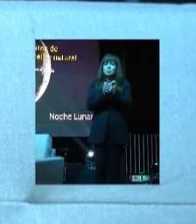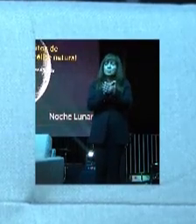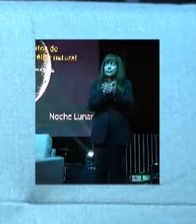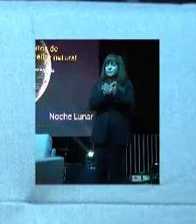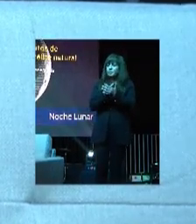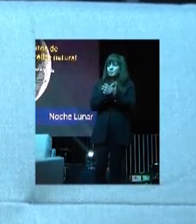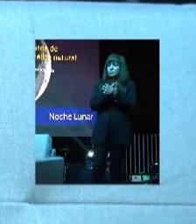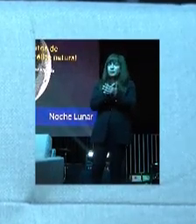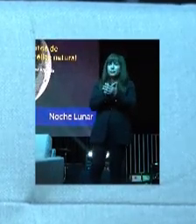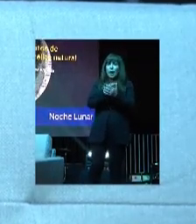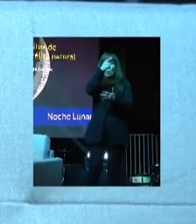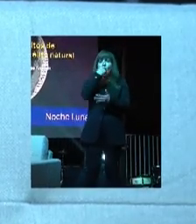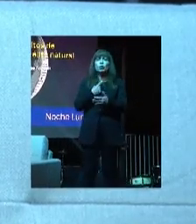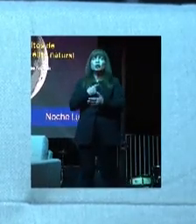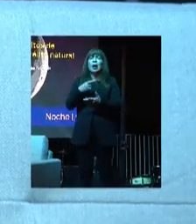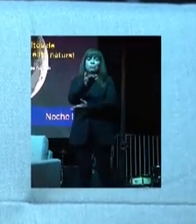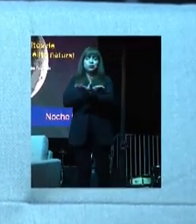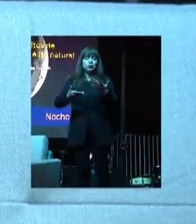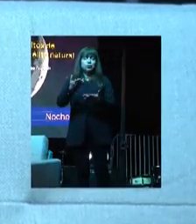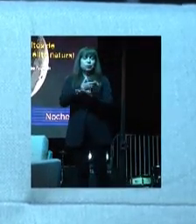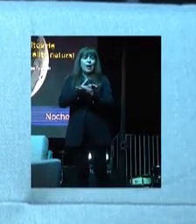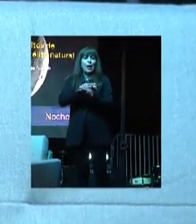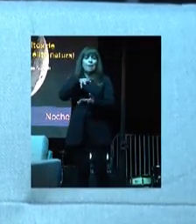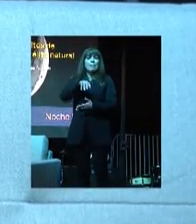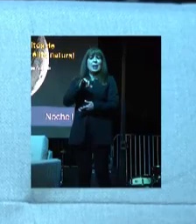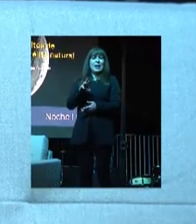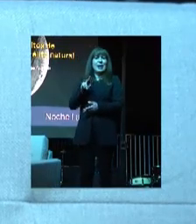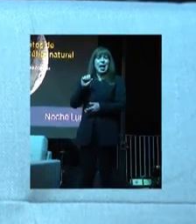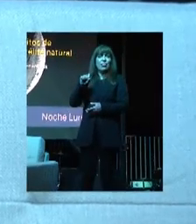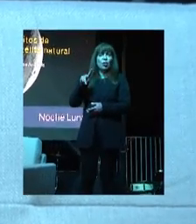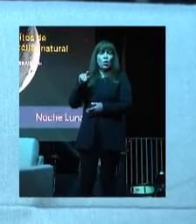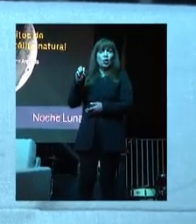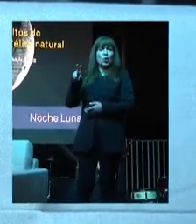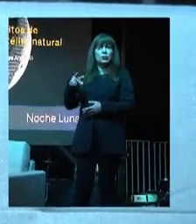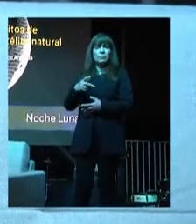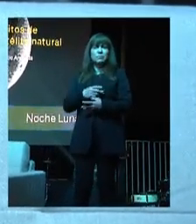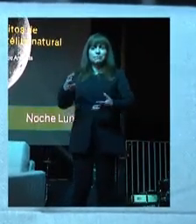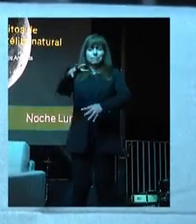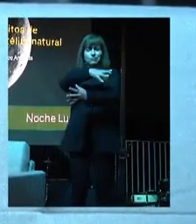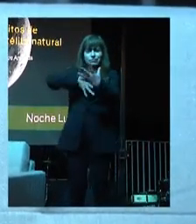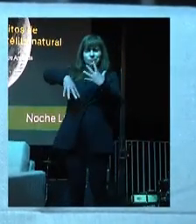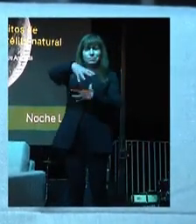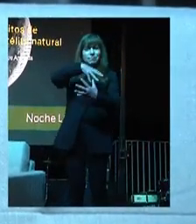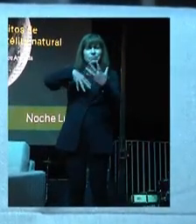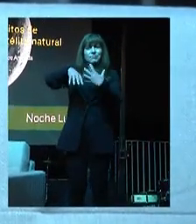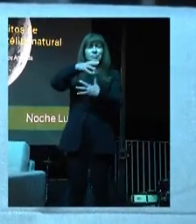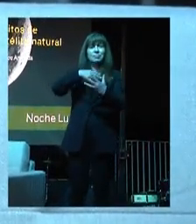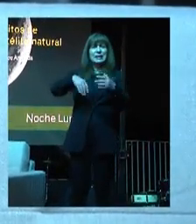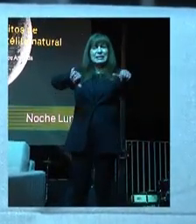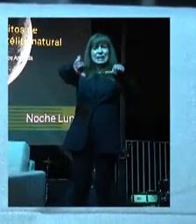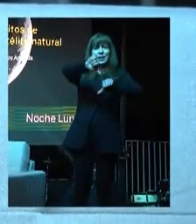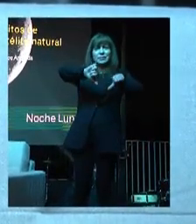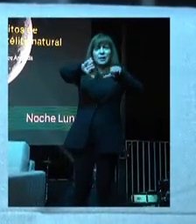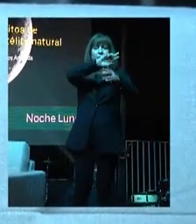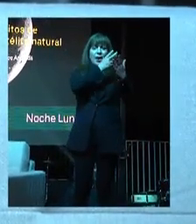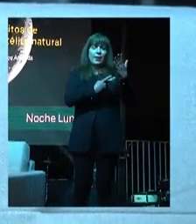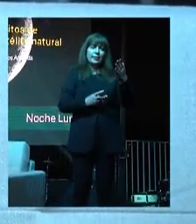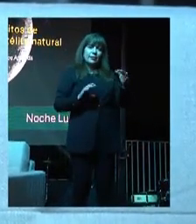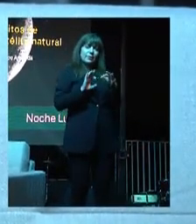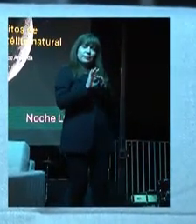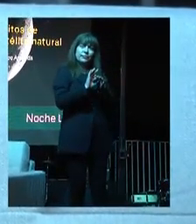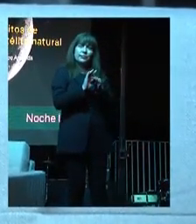justamente el Museo Interactivo del Mirador es un espacio donde mezcla mucho la ciencia junto con el arte.